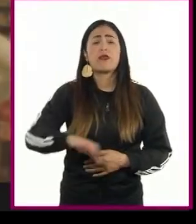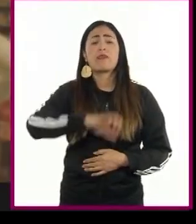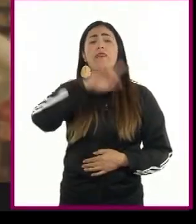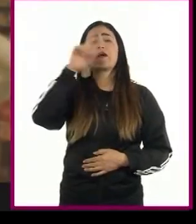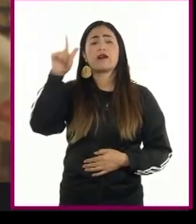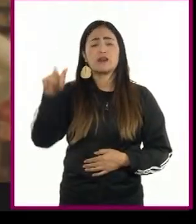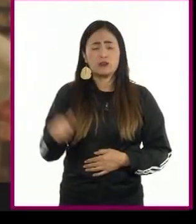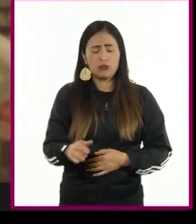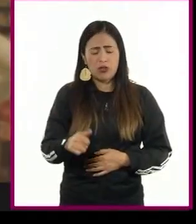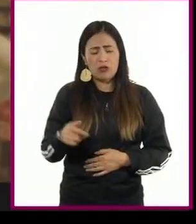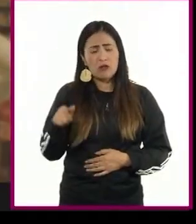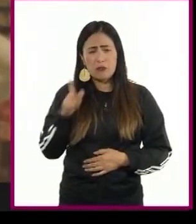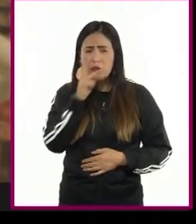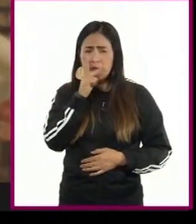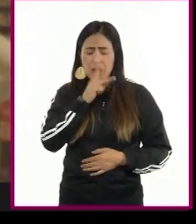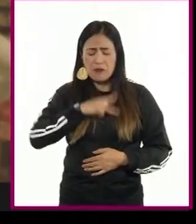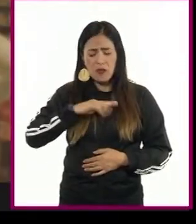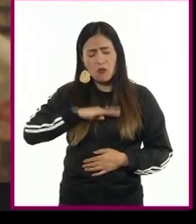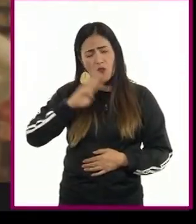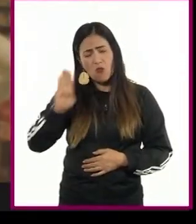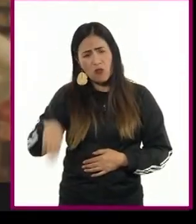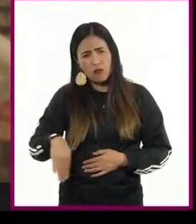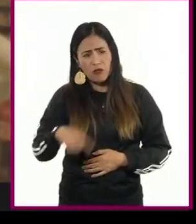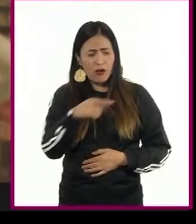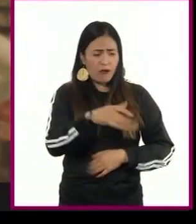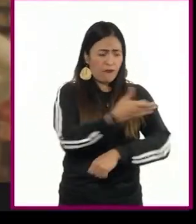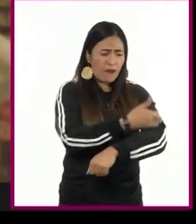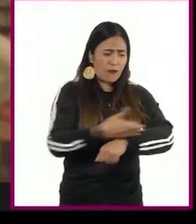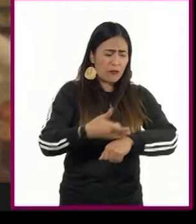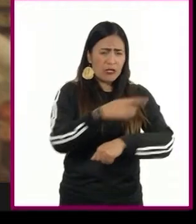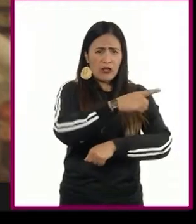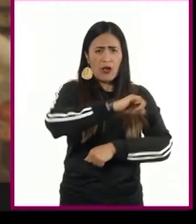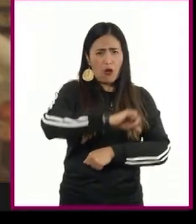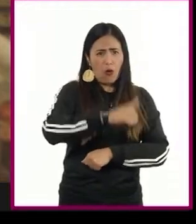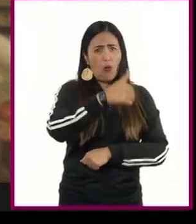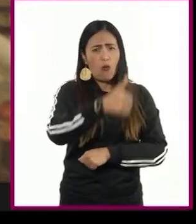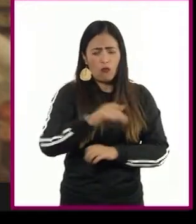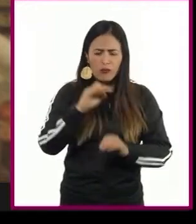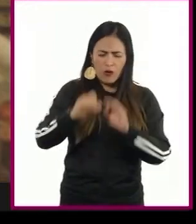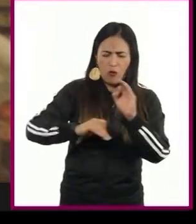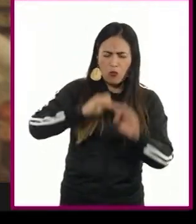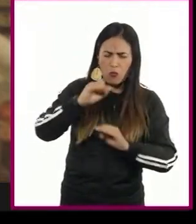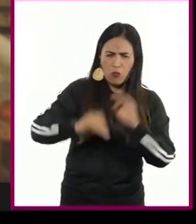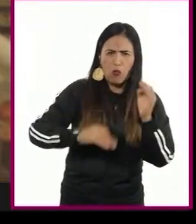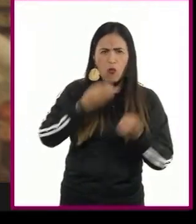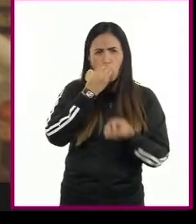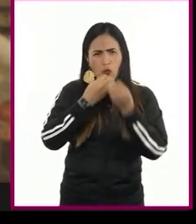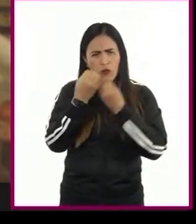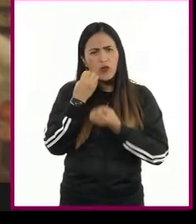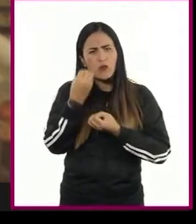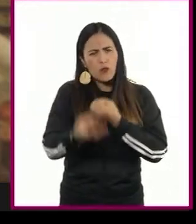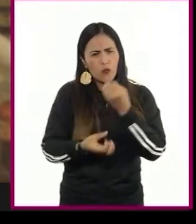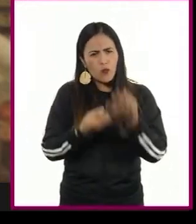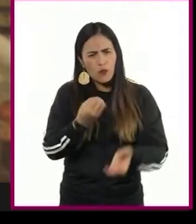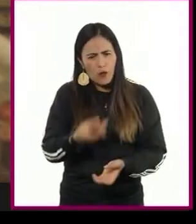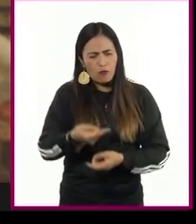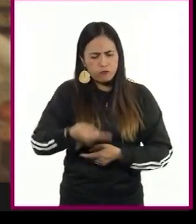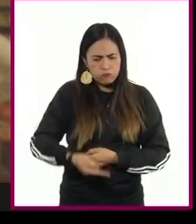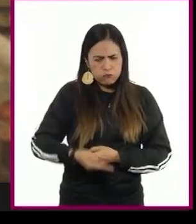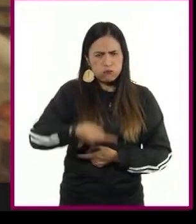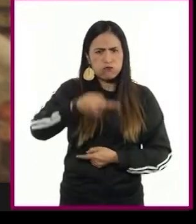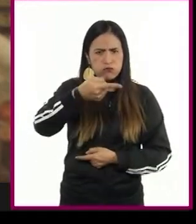suceso, fui criado por la familia de Conte de los Belfocci, la cual me alimentó y me vio crecer durante mi